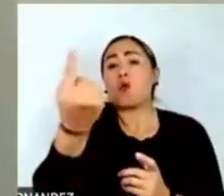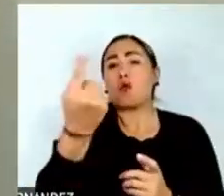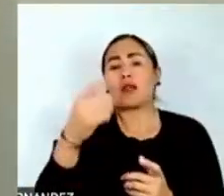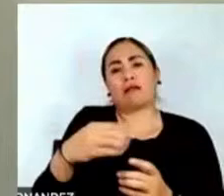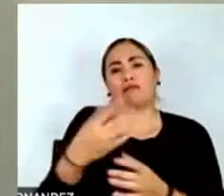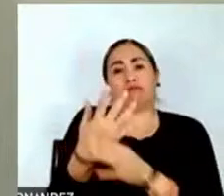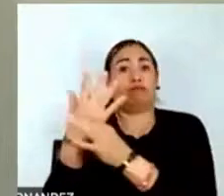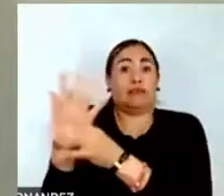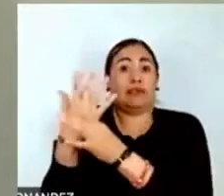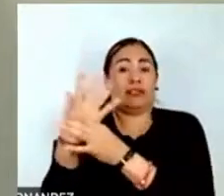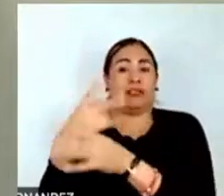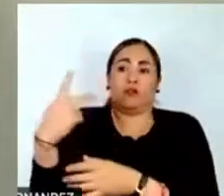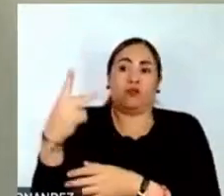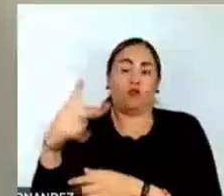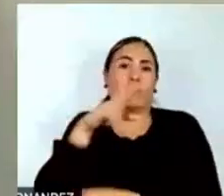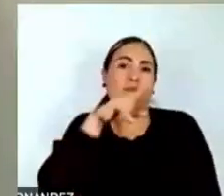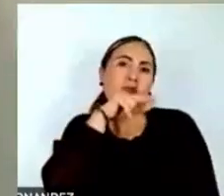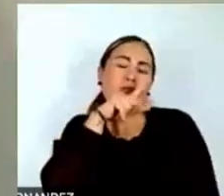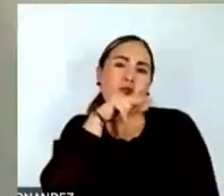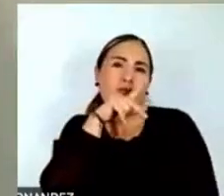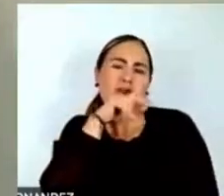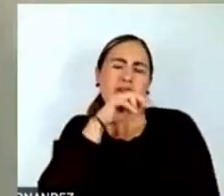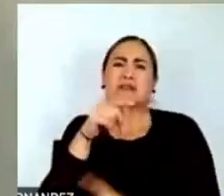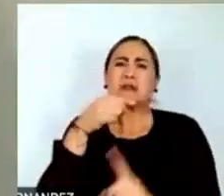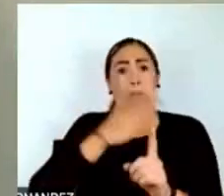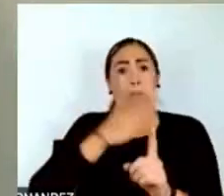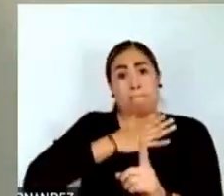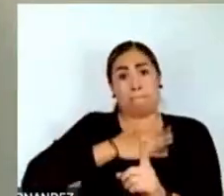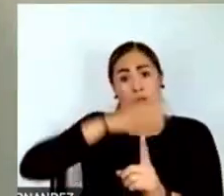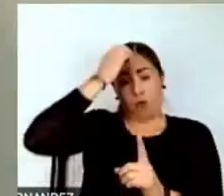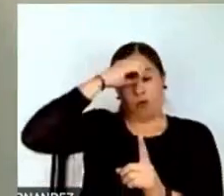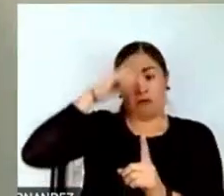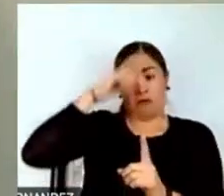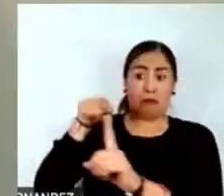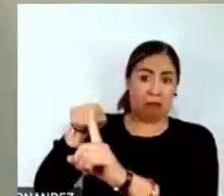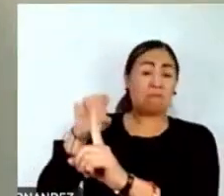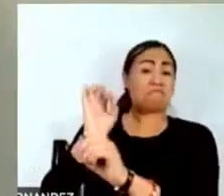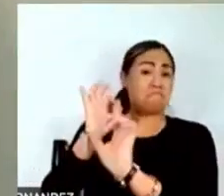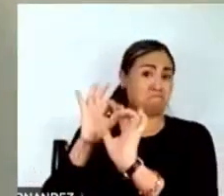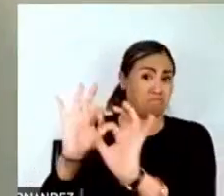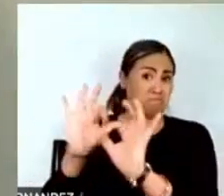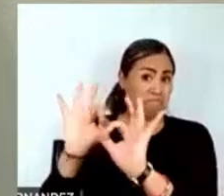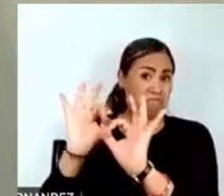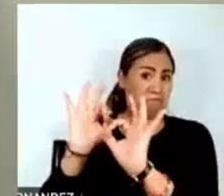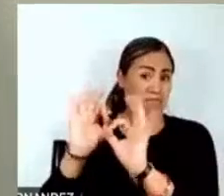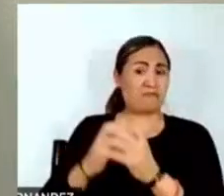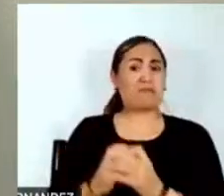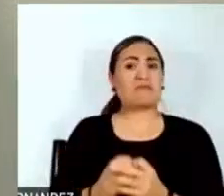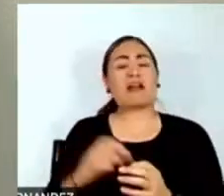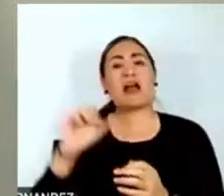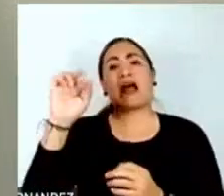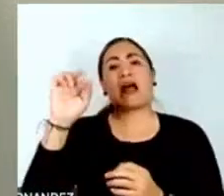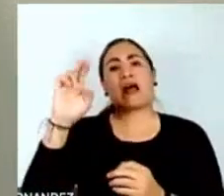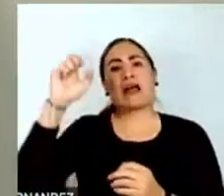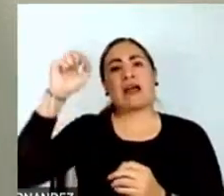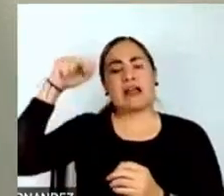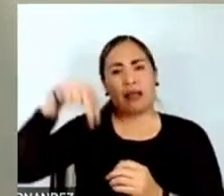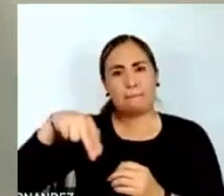mi punto de vista, con una mayor claridad, es sin duda la de Aharon Barak, integrante